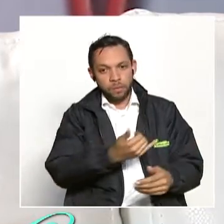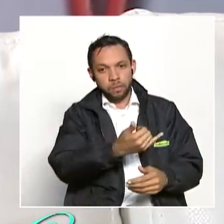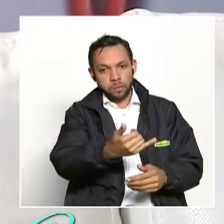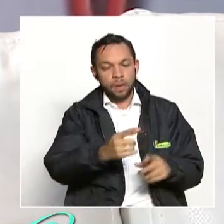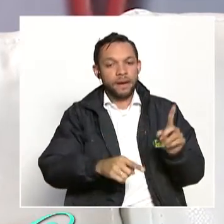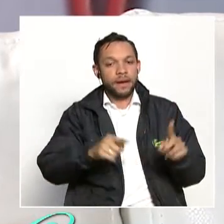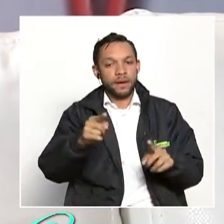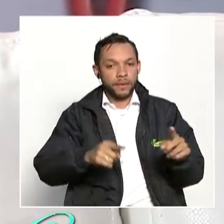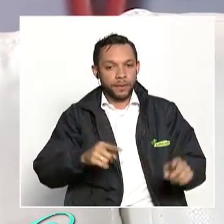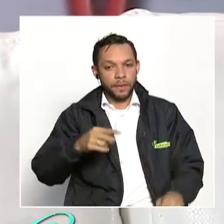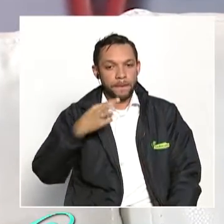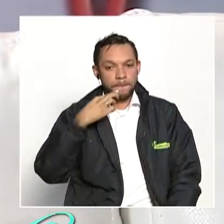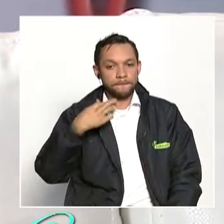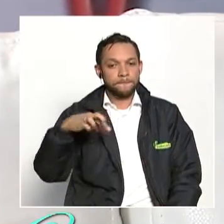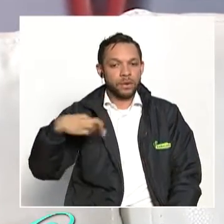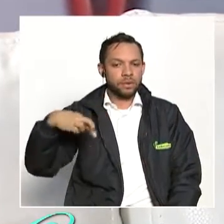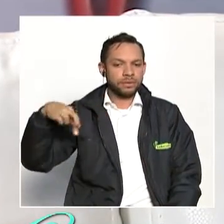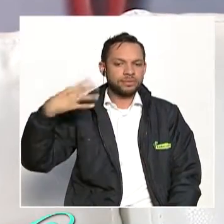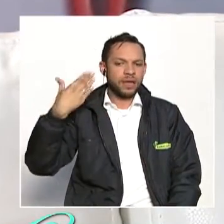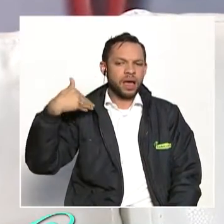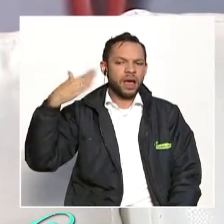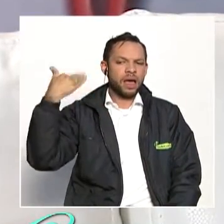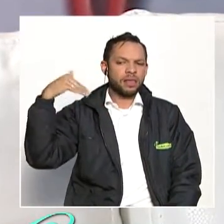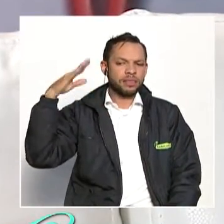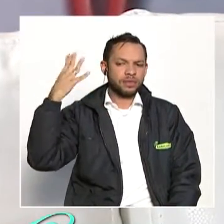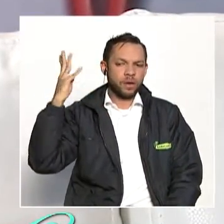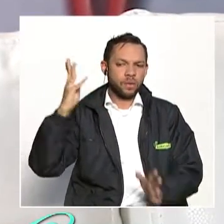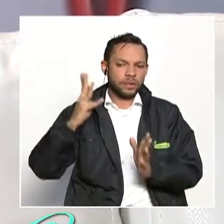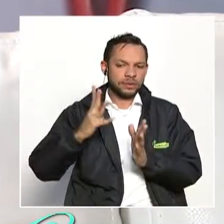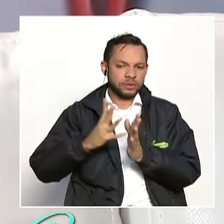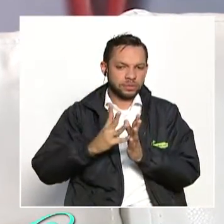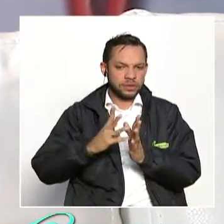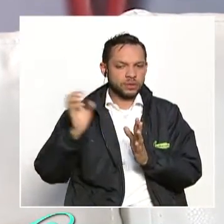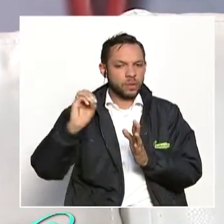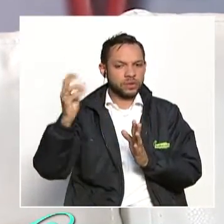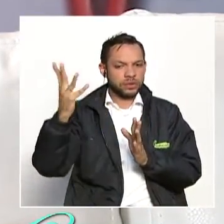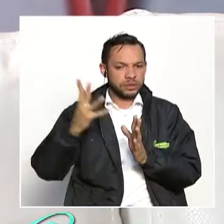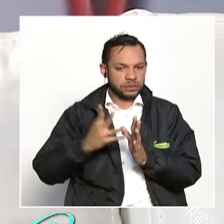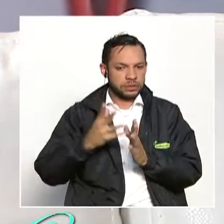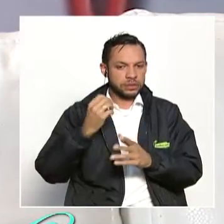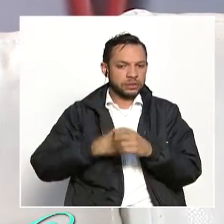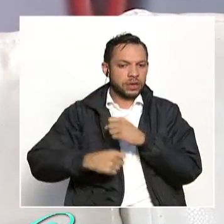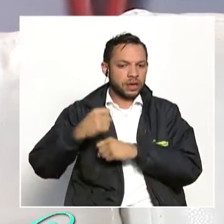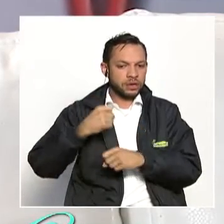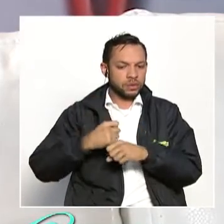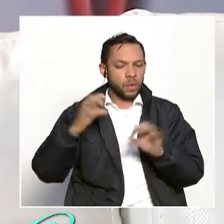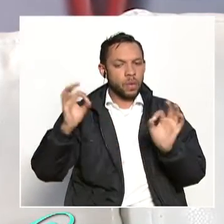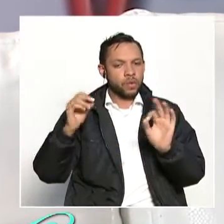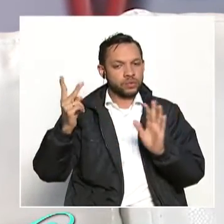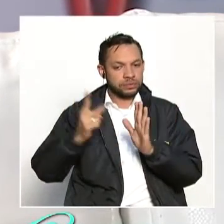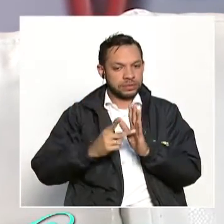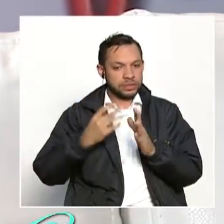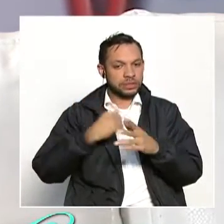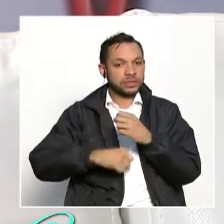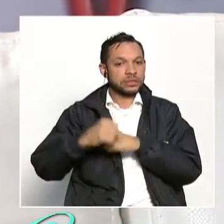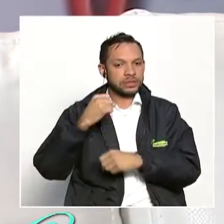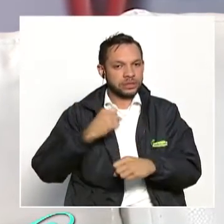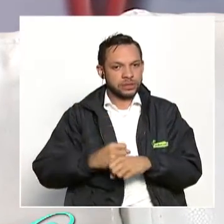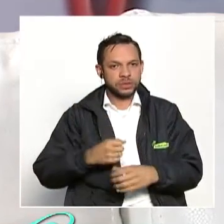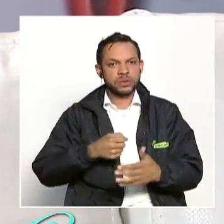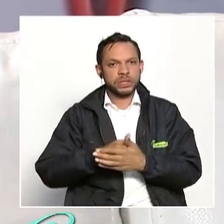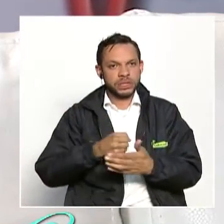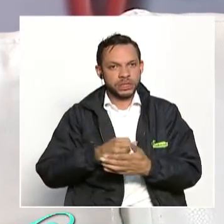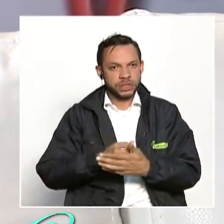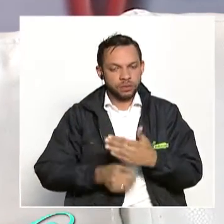dijeron médicos hace 4.500, 5.000 años, hace 2.500 años, siguen